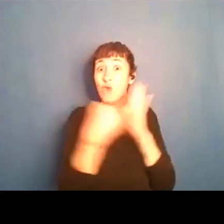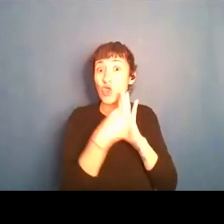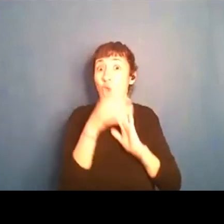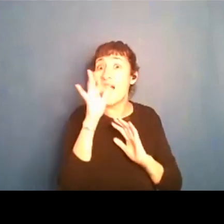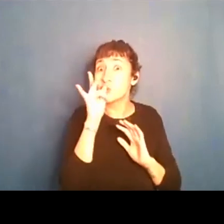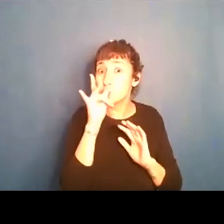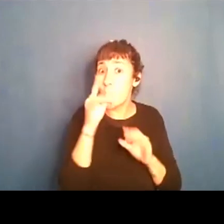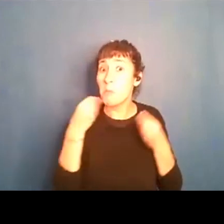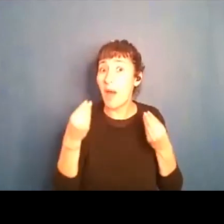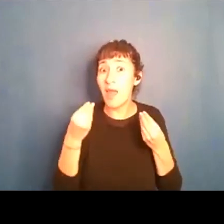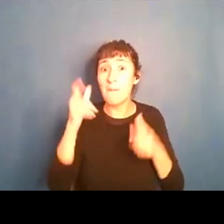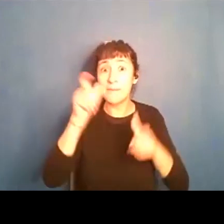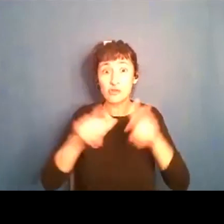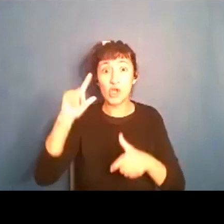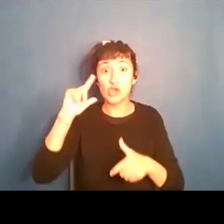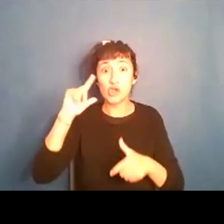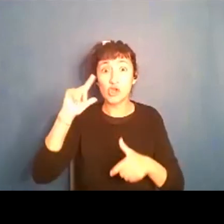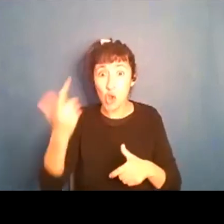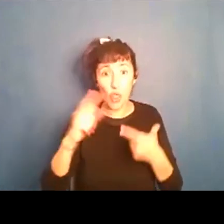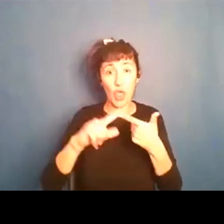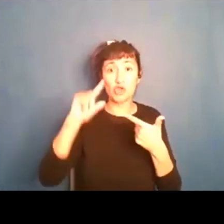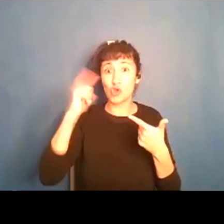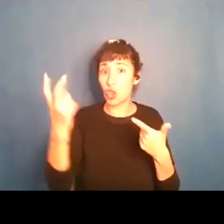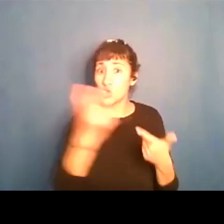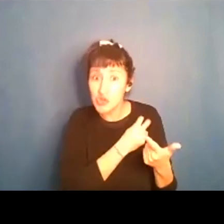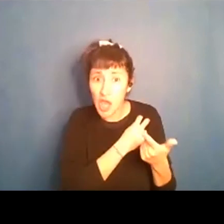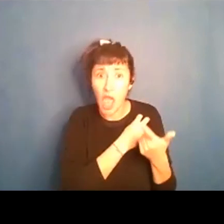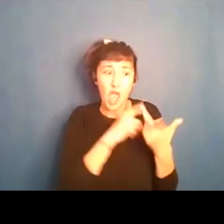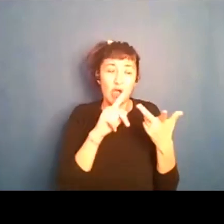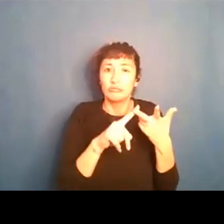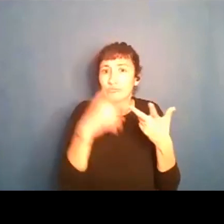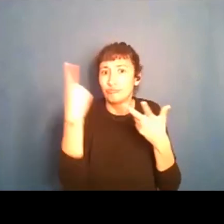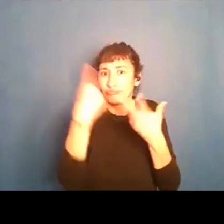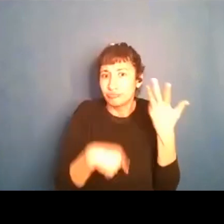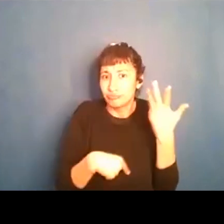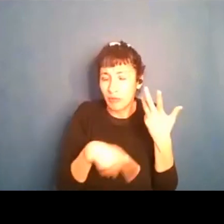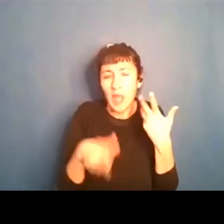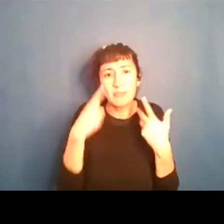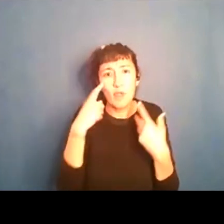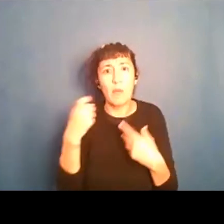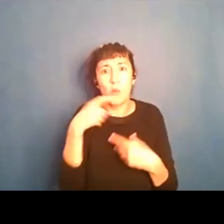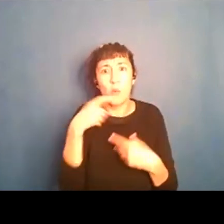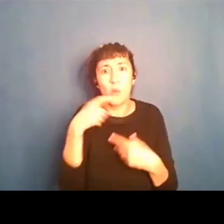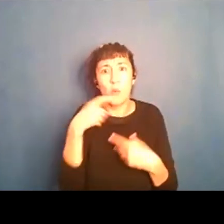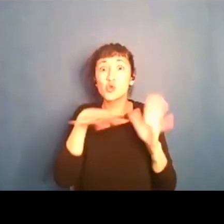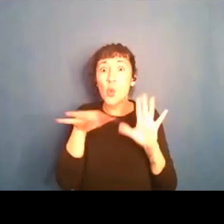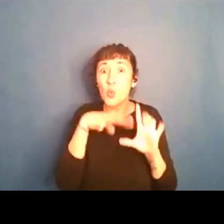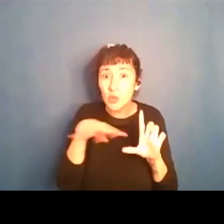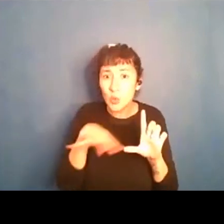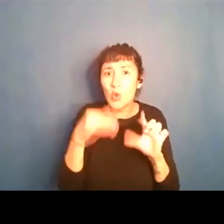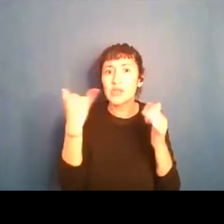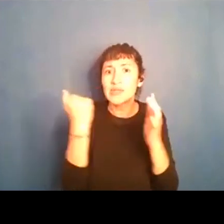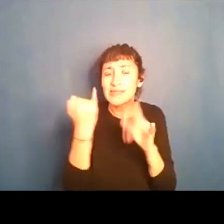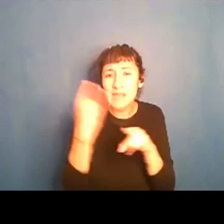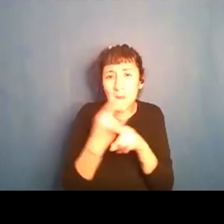las personas sordas, sordas ciegas. De ahí adquirimos de que los subtítulos siempre con una placa bien